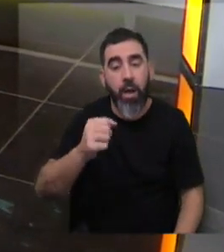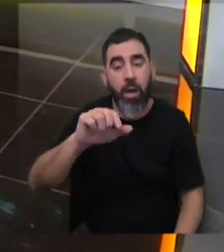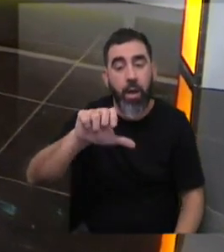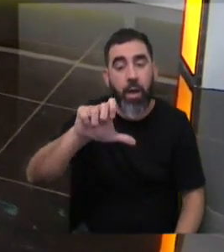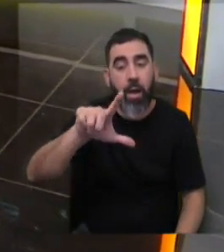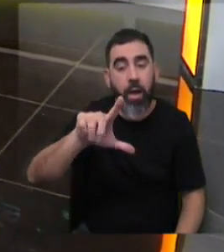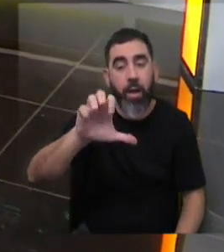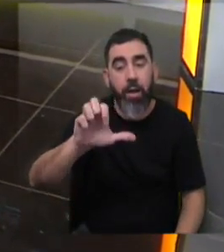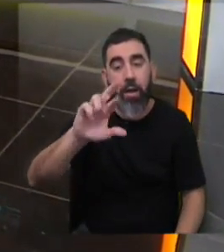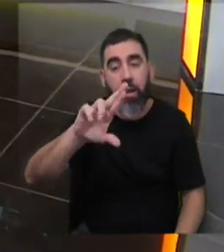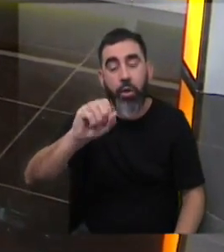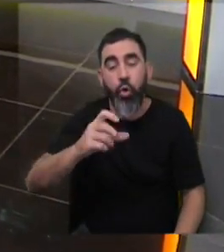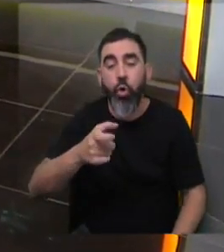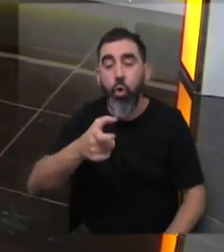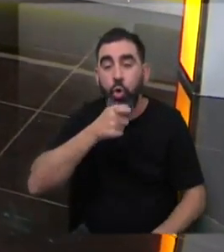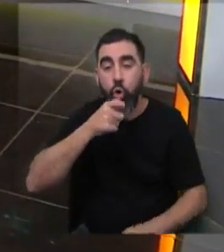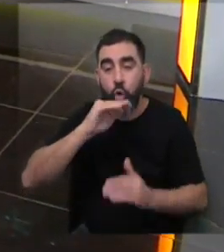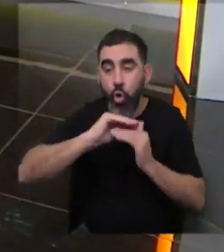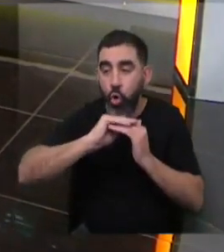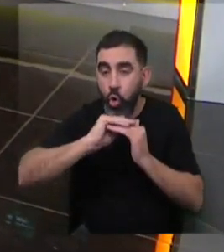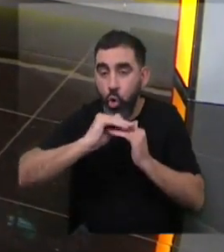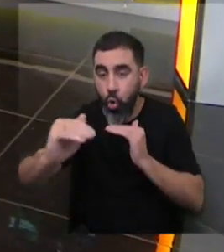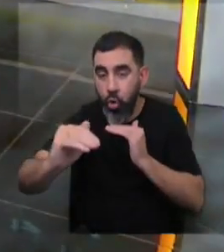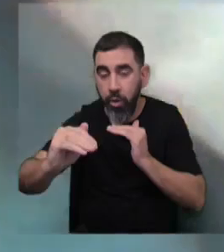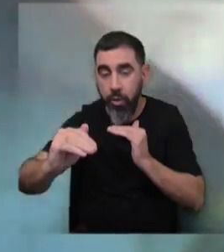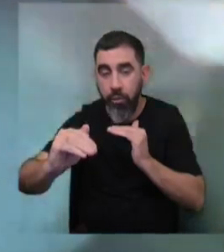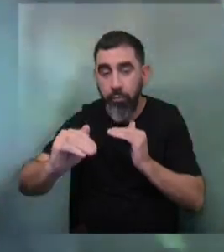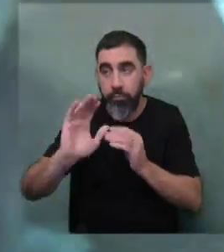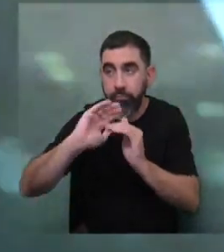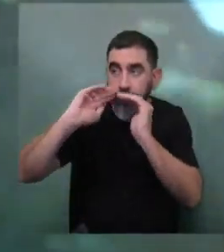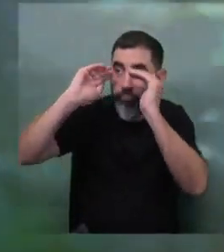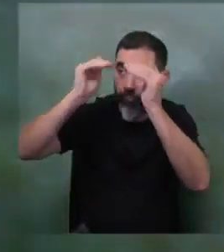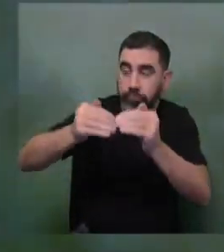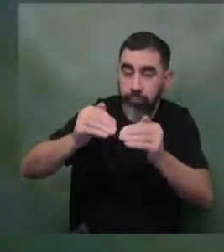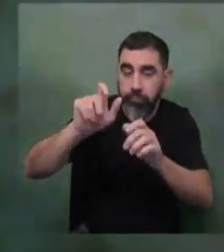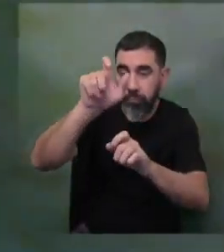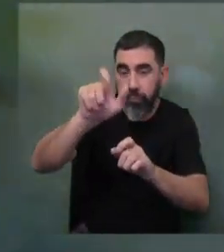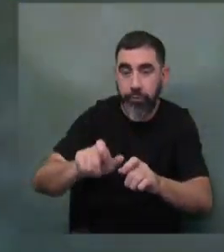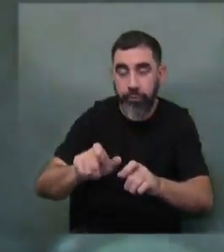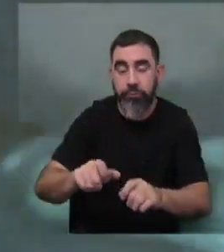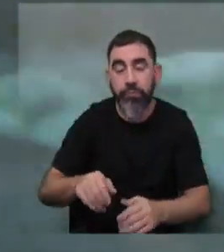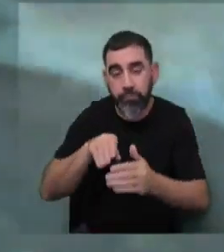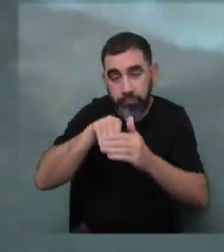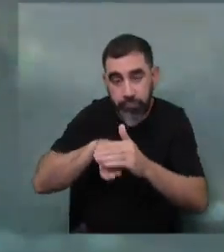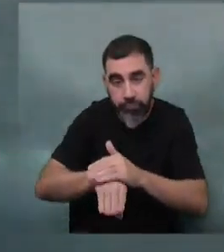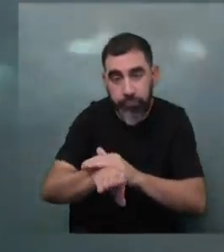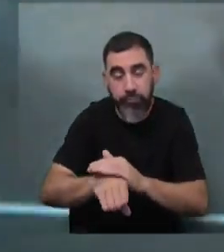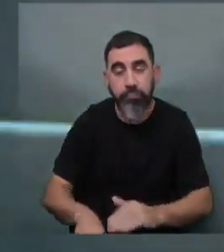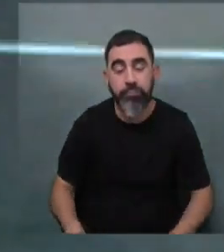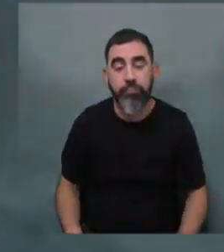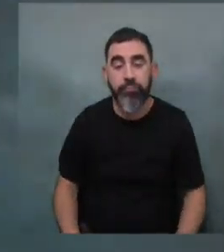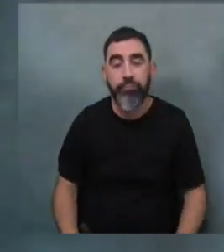saben, una protuberancia de roca lo suficientemente amplia como para guarecer a quienes allí se metan, se